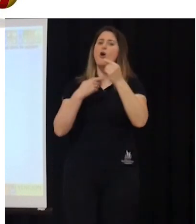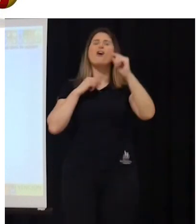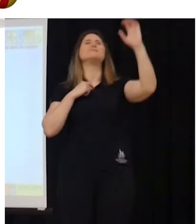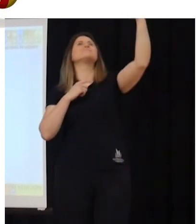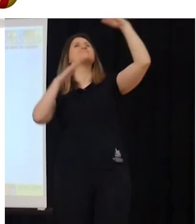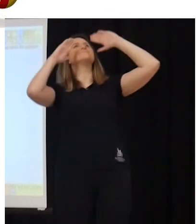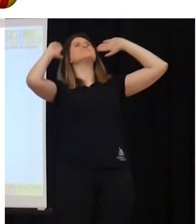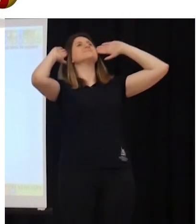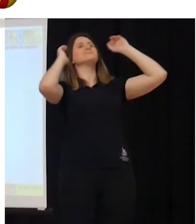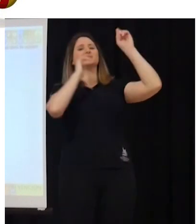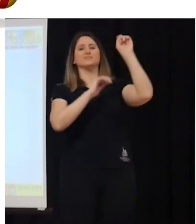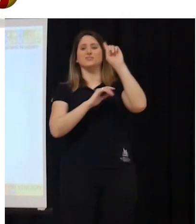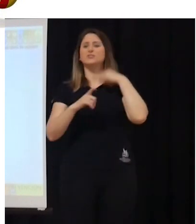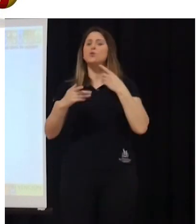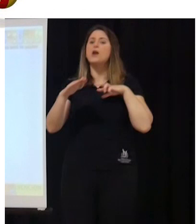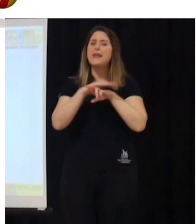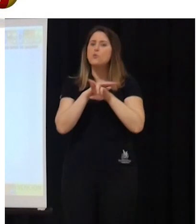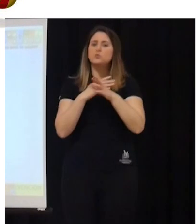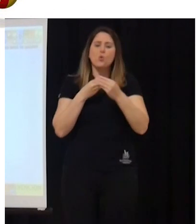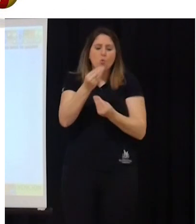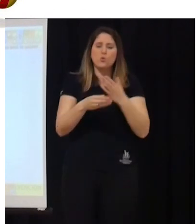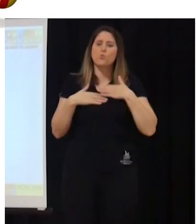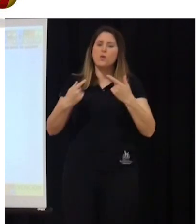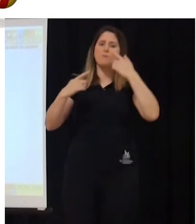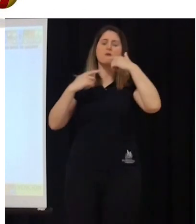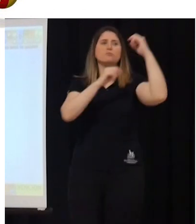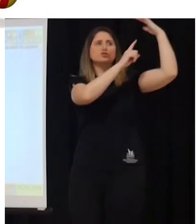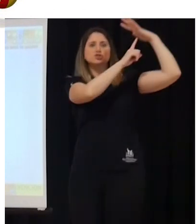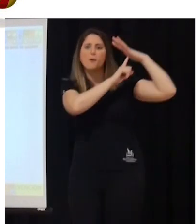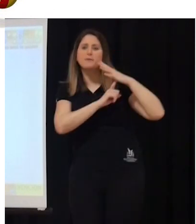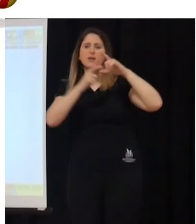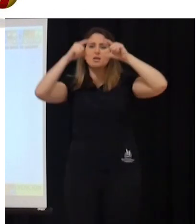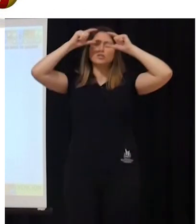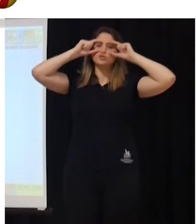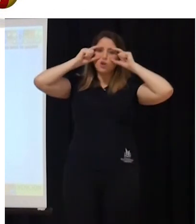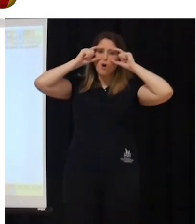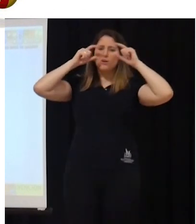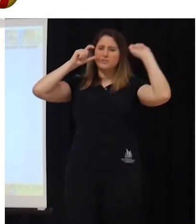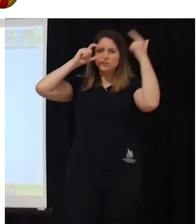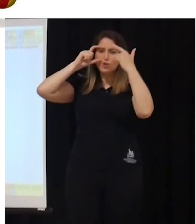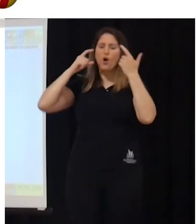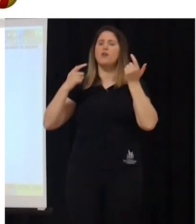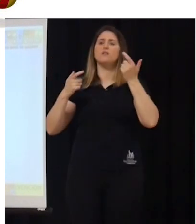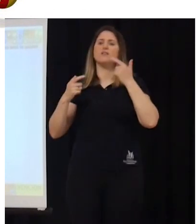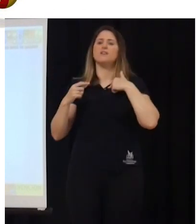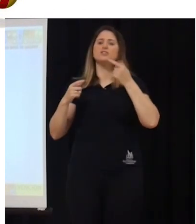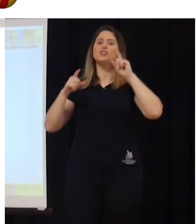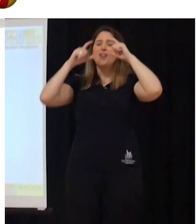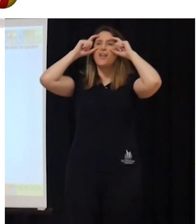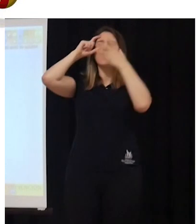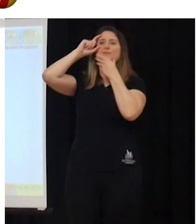En materia de utilicen los recursos que quieran. Las sombrillas, gafas de sol. No nos valen